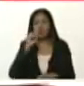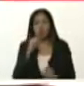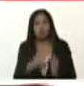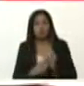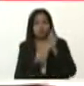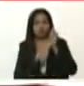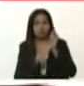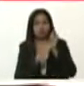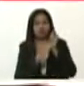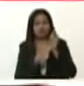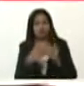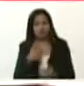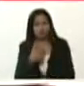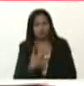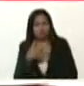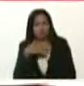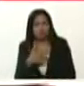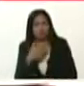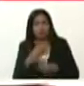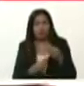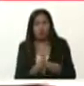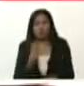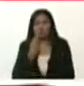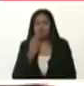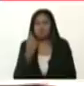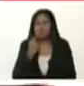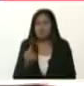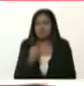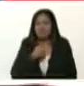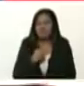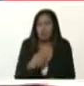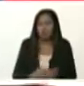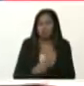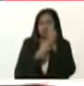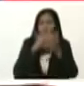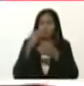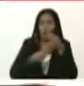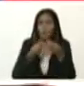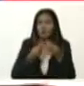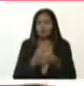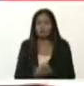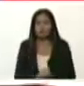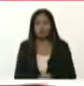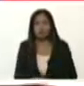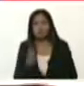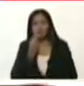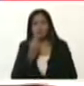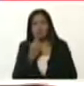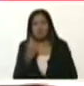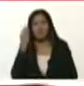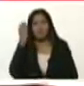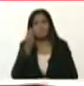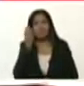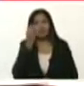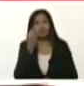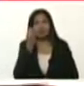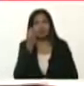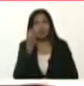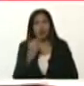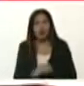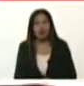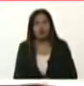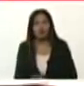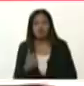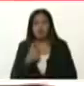eso. Es una ridiculez decirlo. Es una ridiculez pensarlo. No